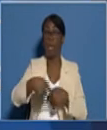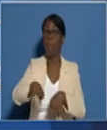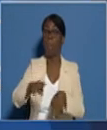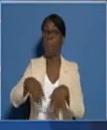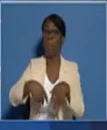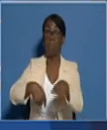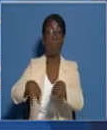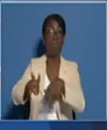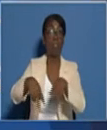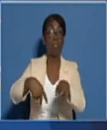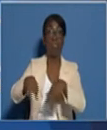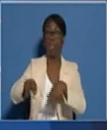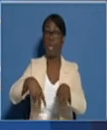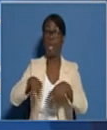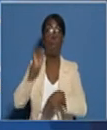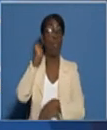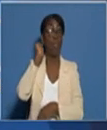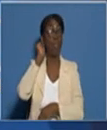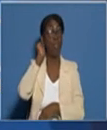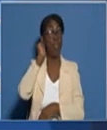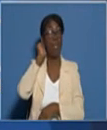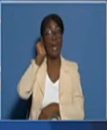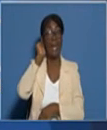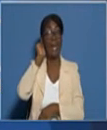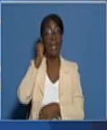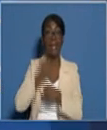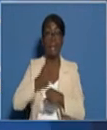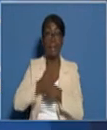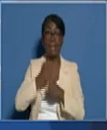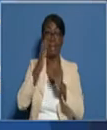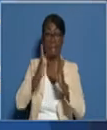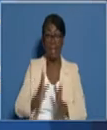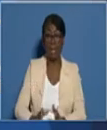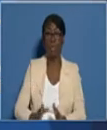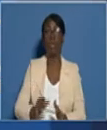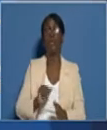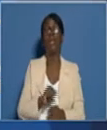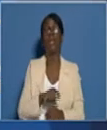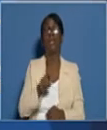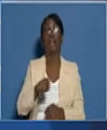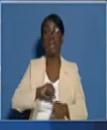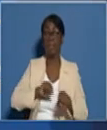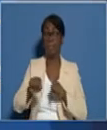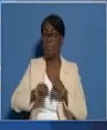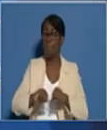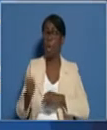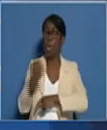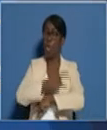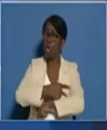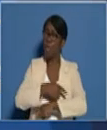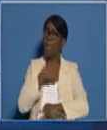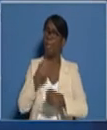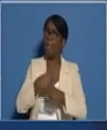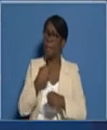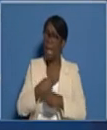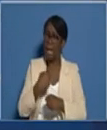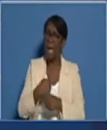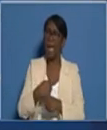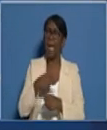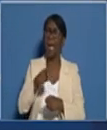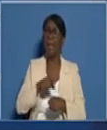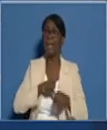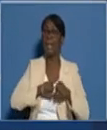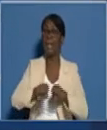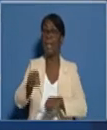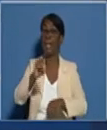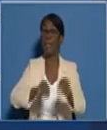de parte de las mujeres panameñas, esas trabajadoras panameñas que se esfuerzan día a día, que comparecerán a diversos